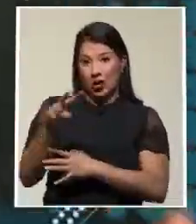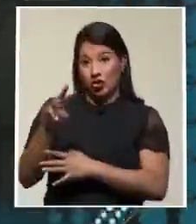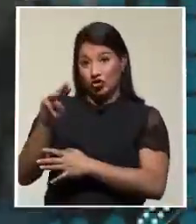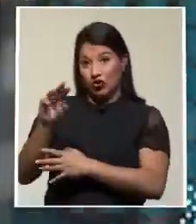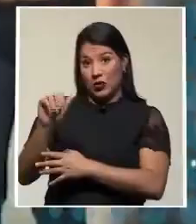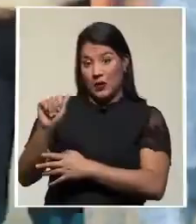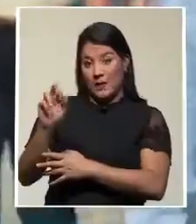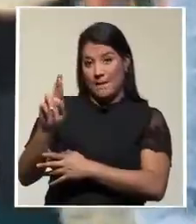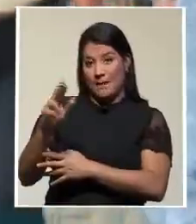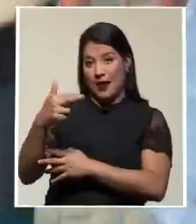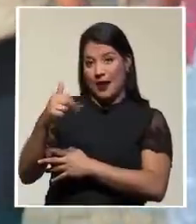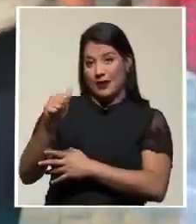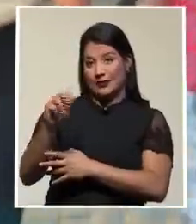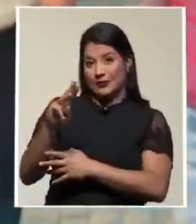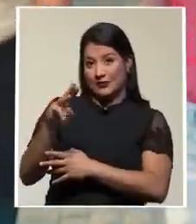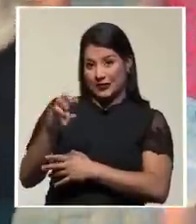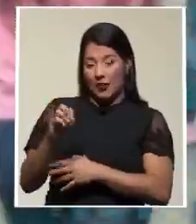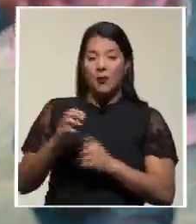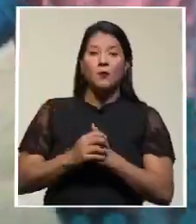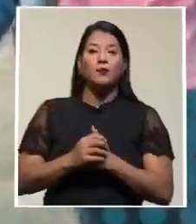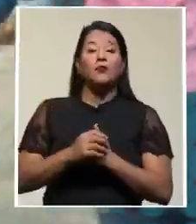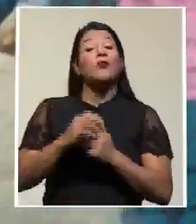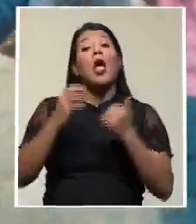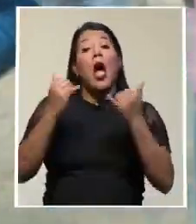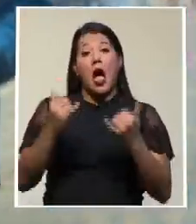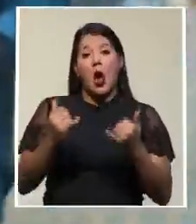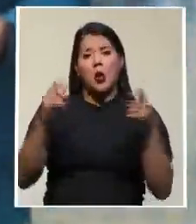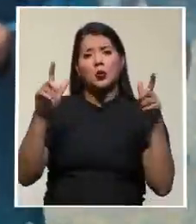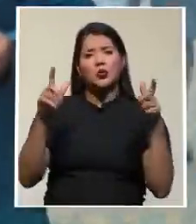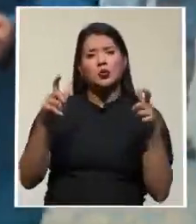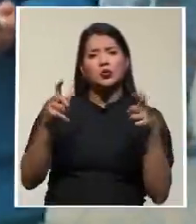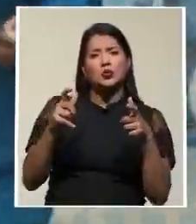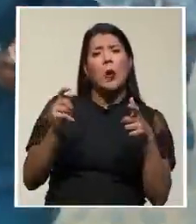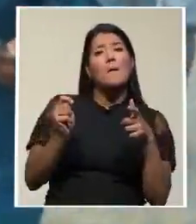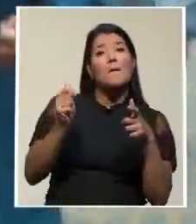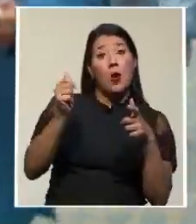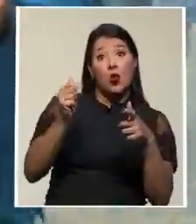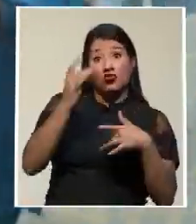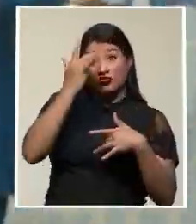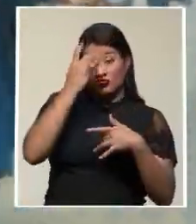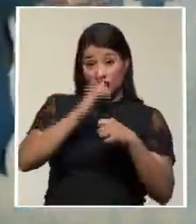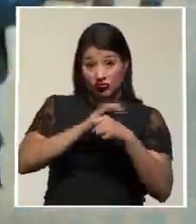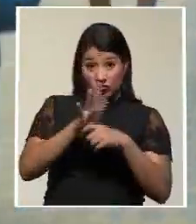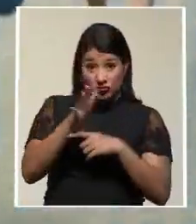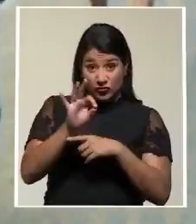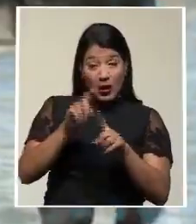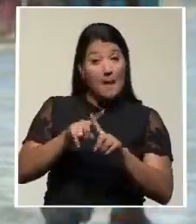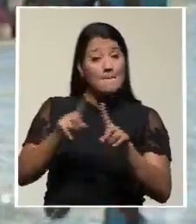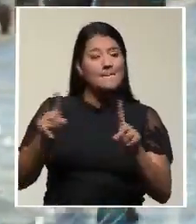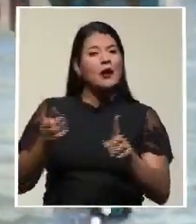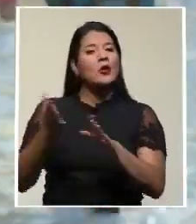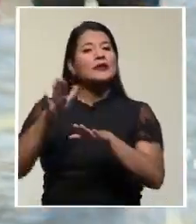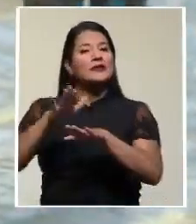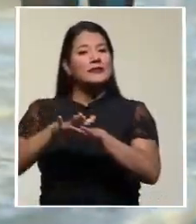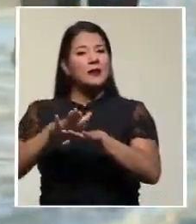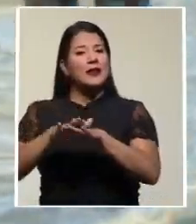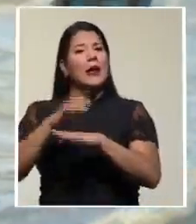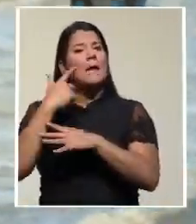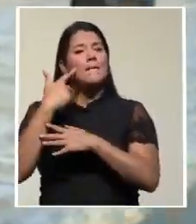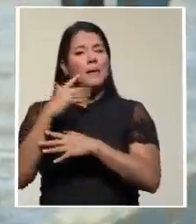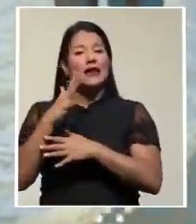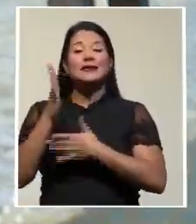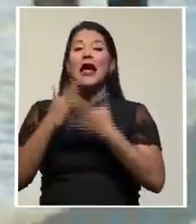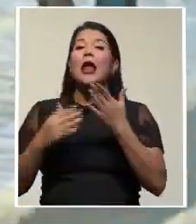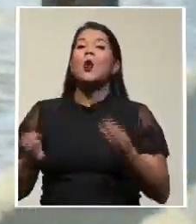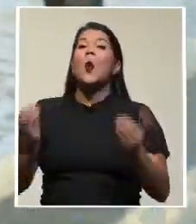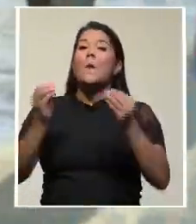Tras mostrar un leve retroceso en el país el contagio de COVID-19, los expertos diagnostican un panorama más